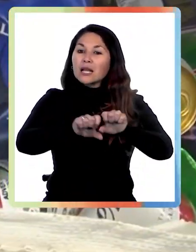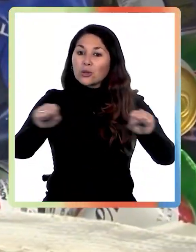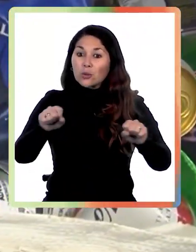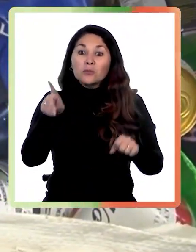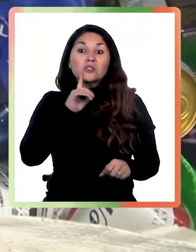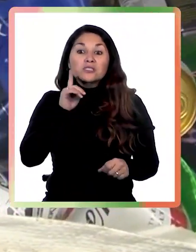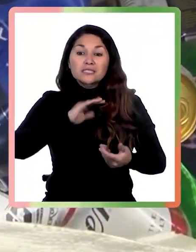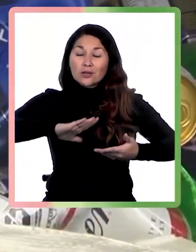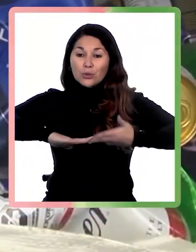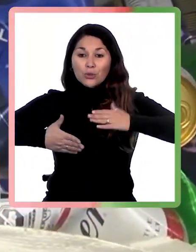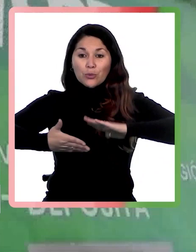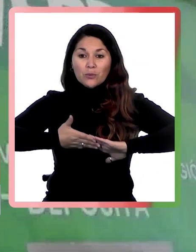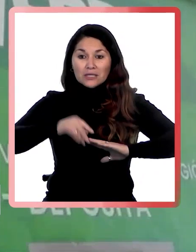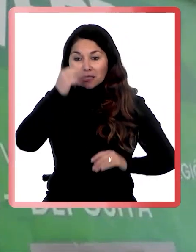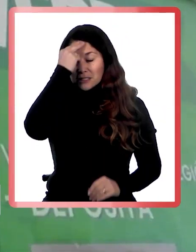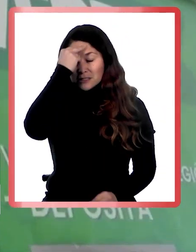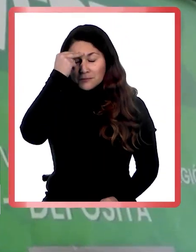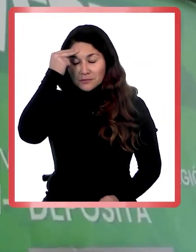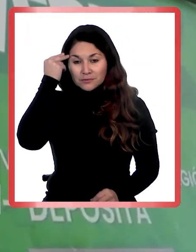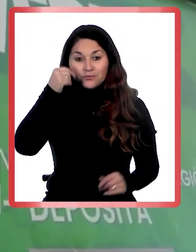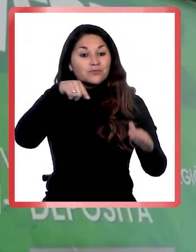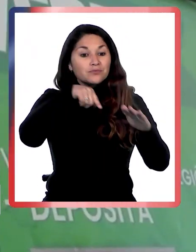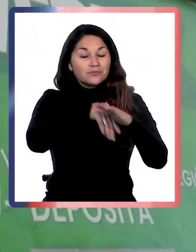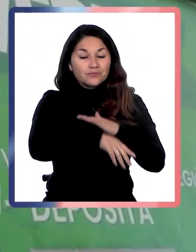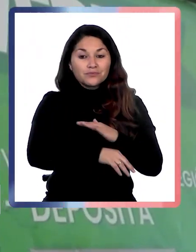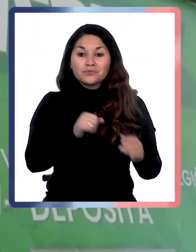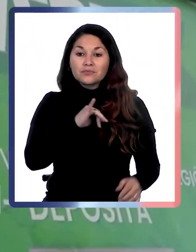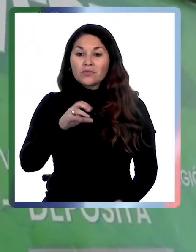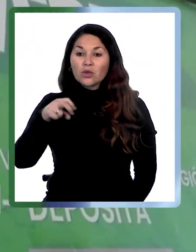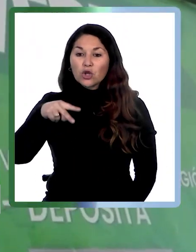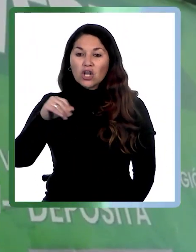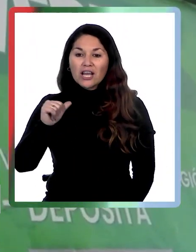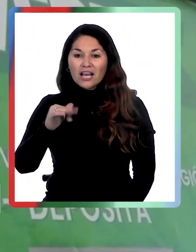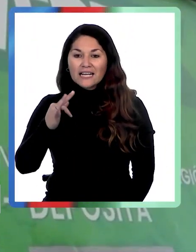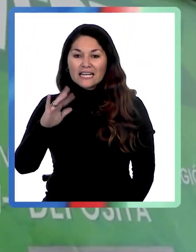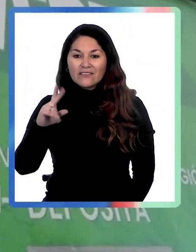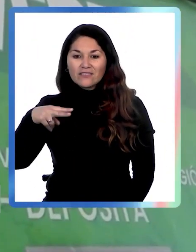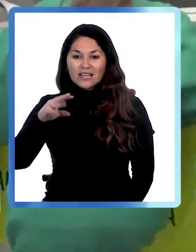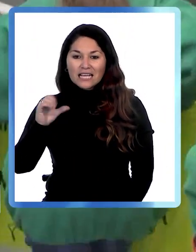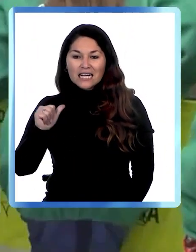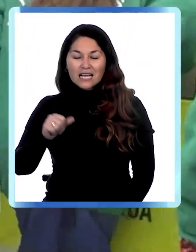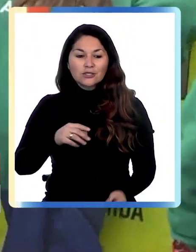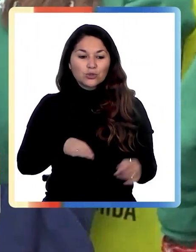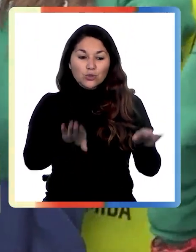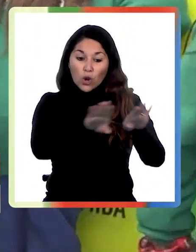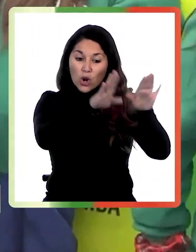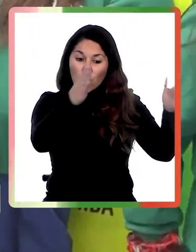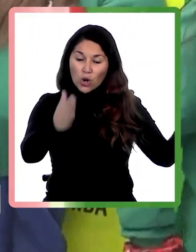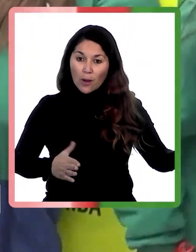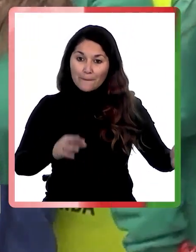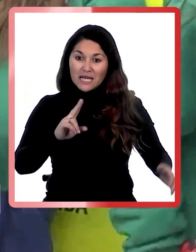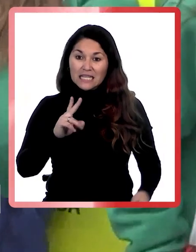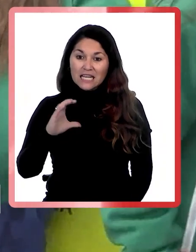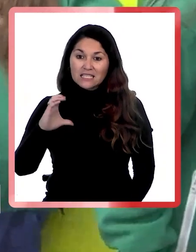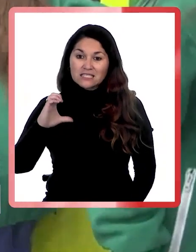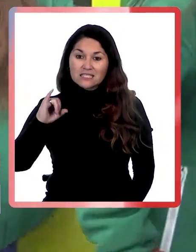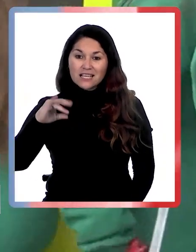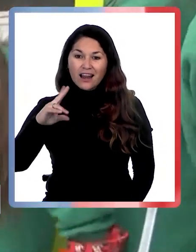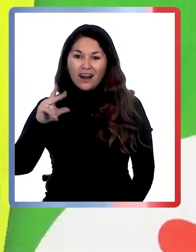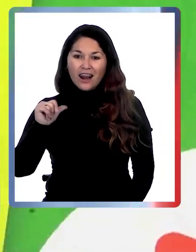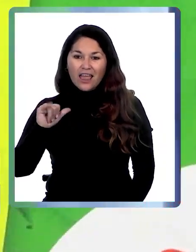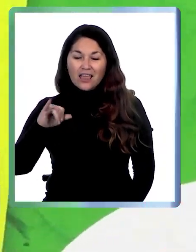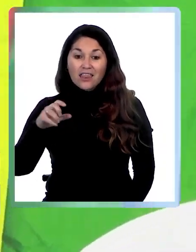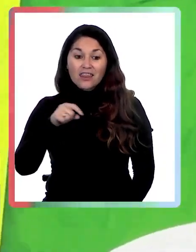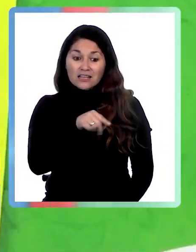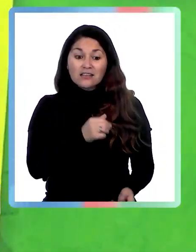del compromiso que tienen con la comunidad en marzo se instaló al interior de la zona franca de puntarenas un contenedor de reciclaje el denominado